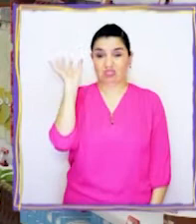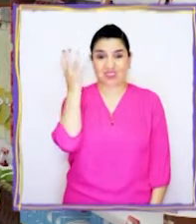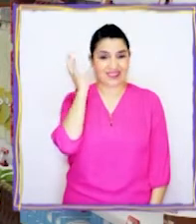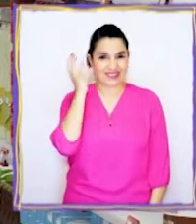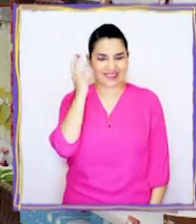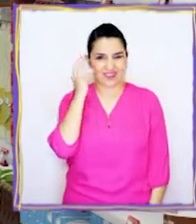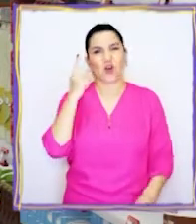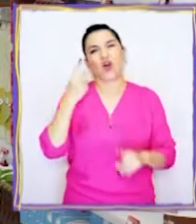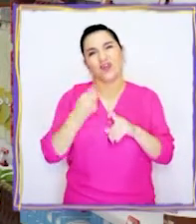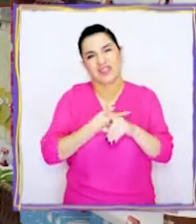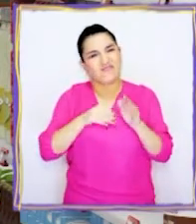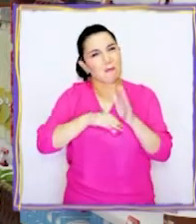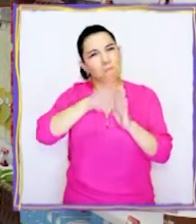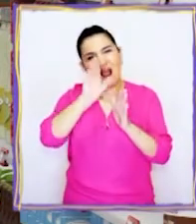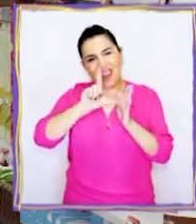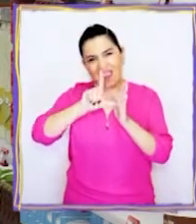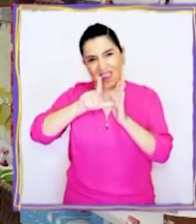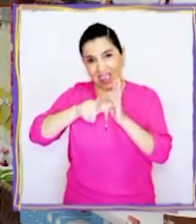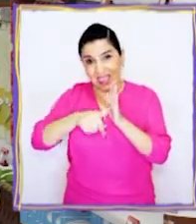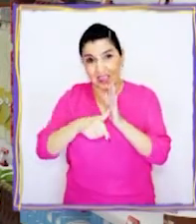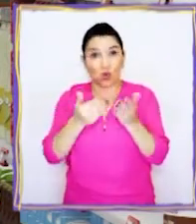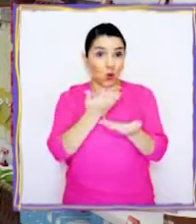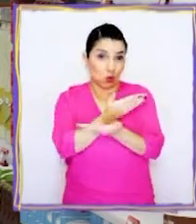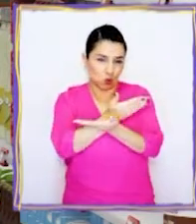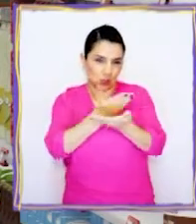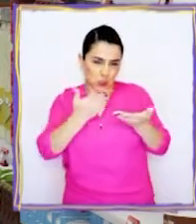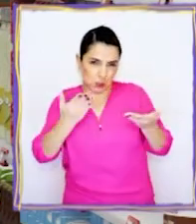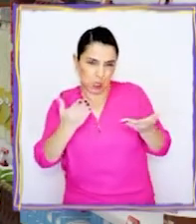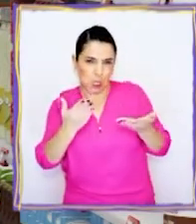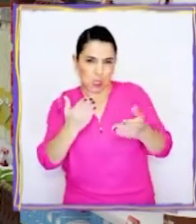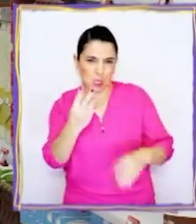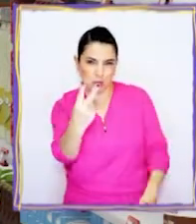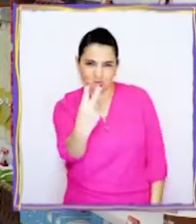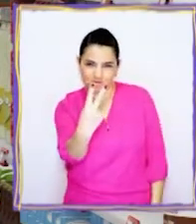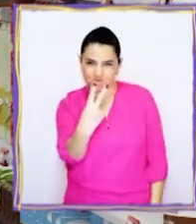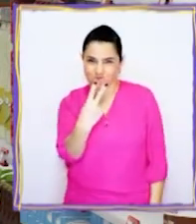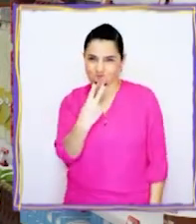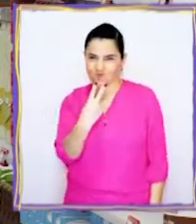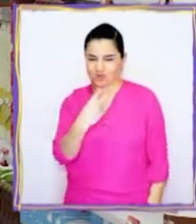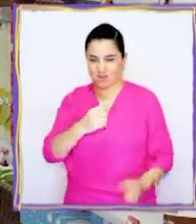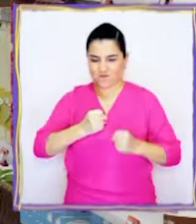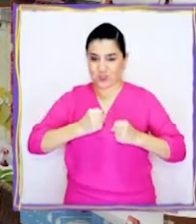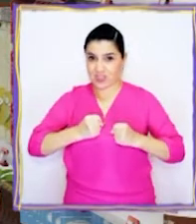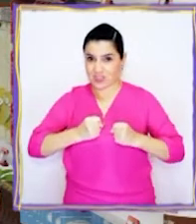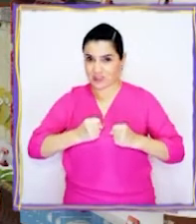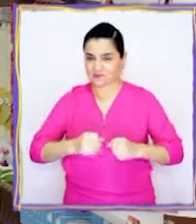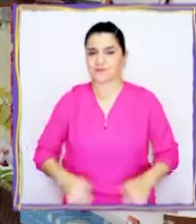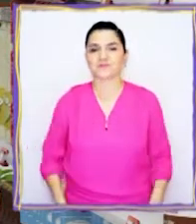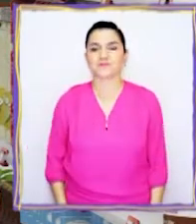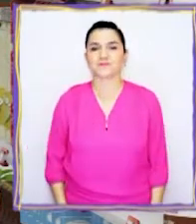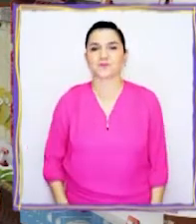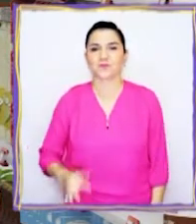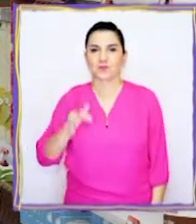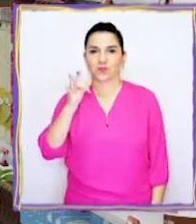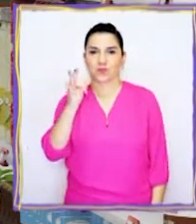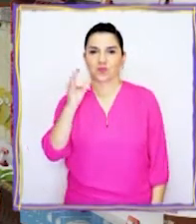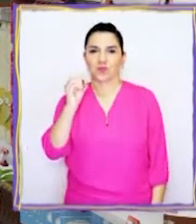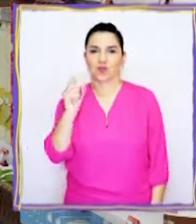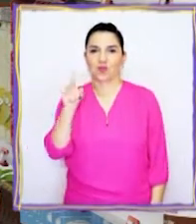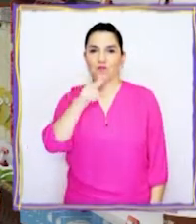nada. ¿Les parece si lo digo aún más lento? Así ustedes pueden activar su super oído como ultrasónica.